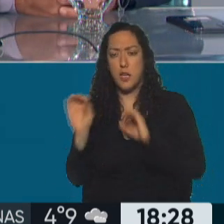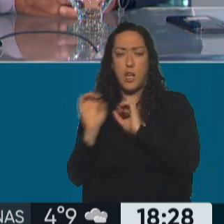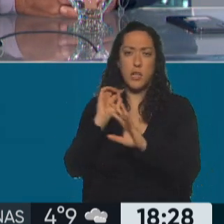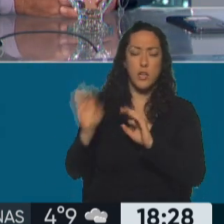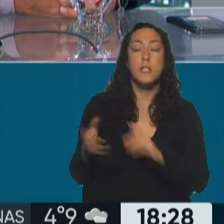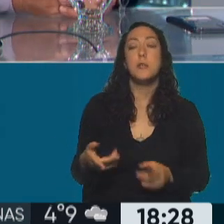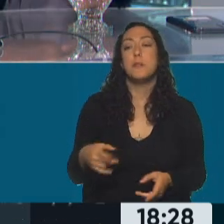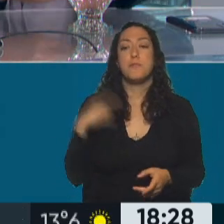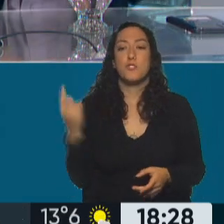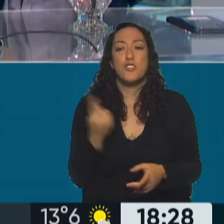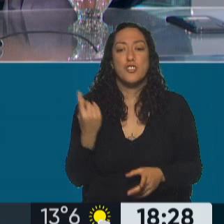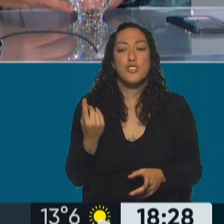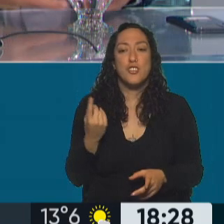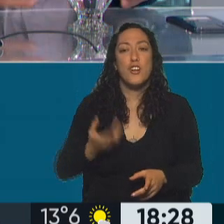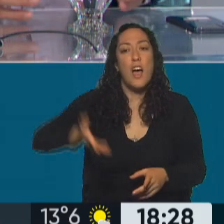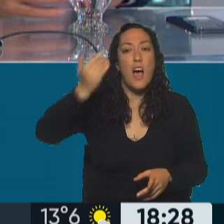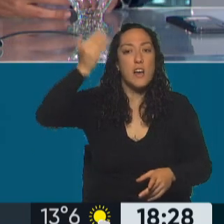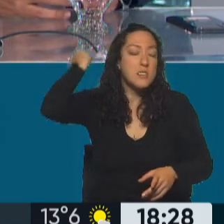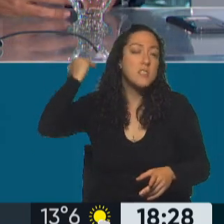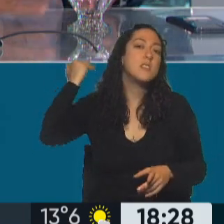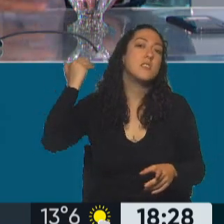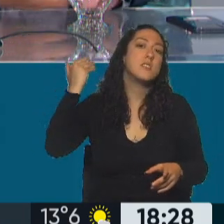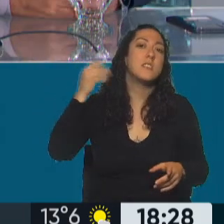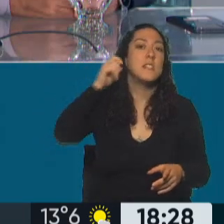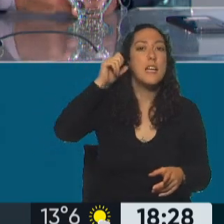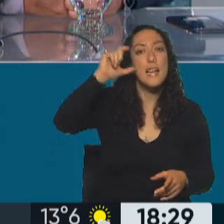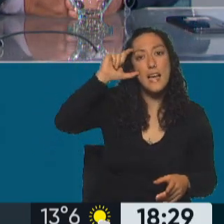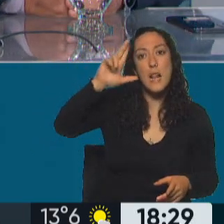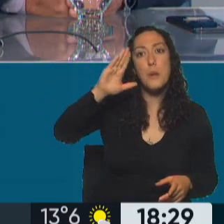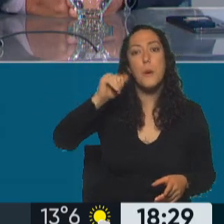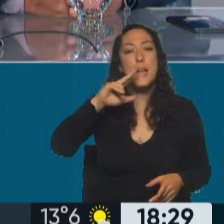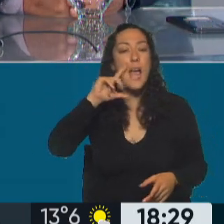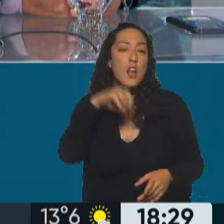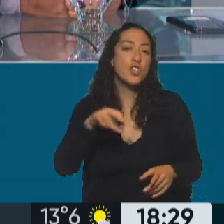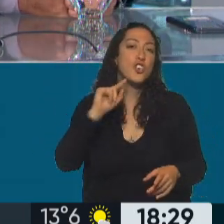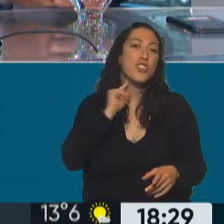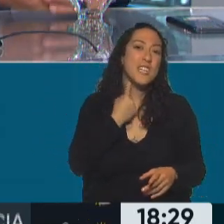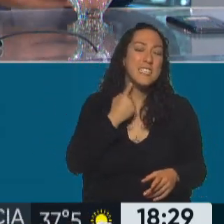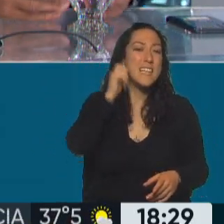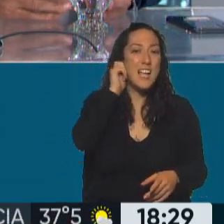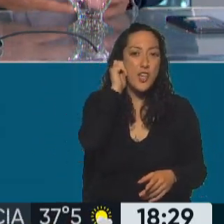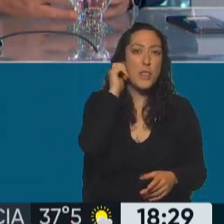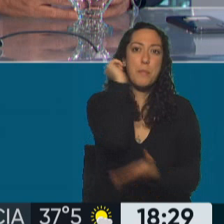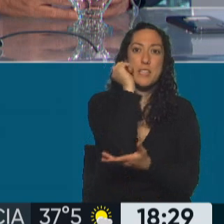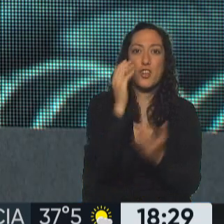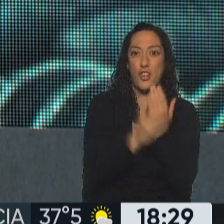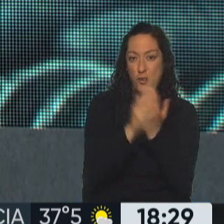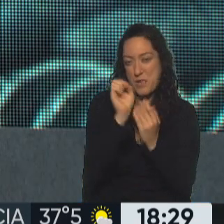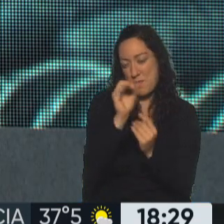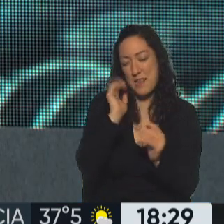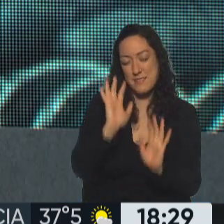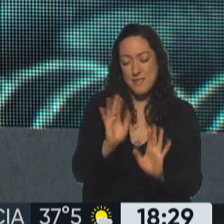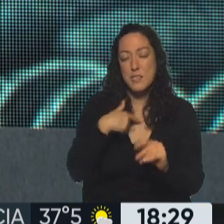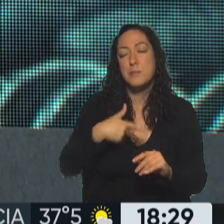de la época, no de la época, perdón, pero sí de Gelbariano, ¿no? Yo tenía 13 años cuando Gelbar fue ministro de Economía, pero cuando habló del control de precios